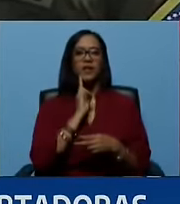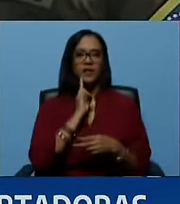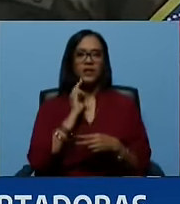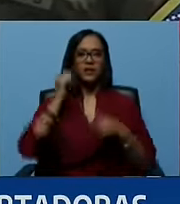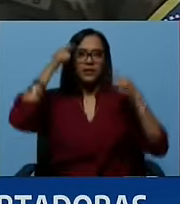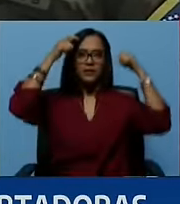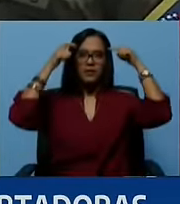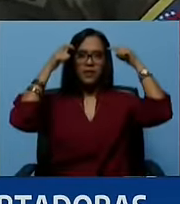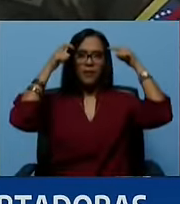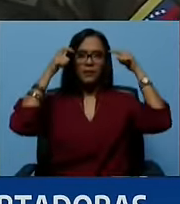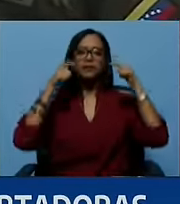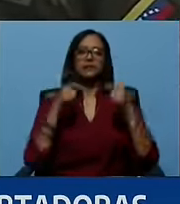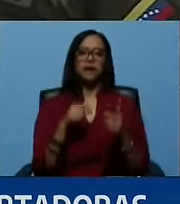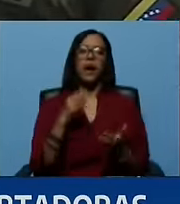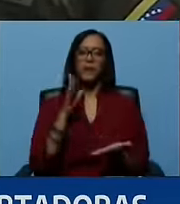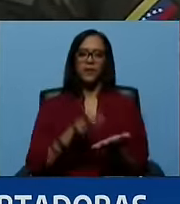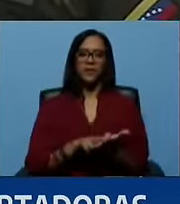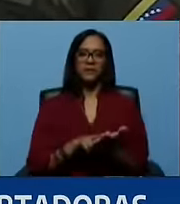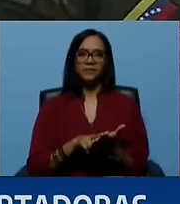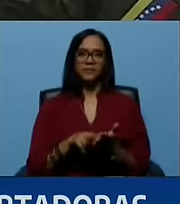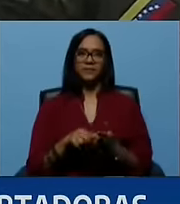Chávez autorizado